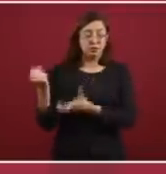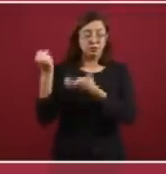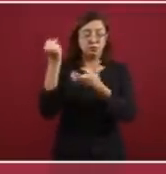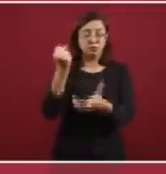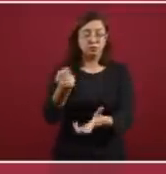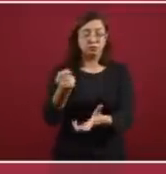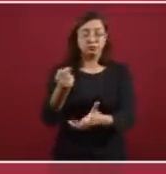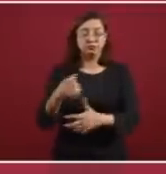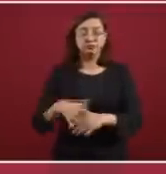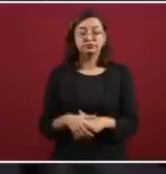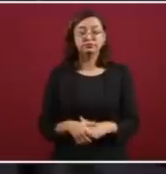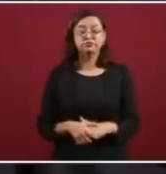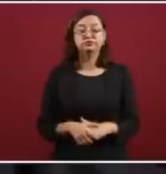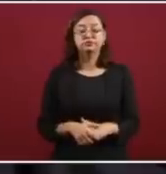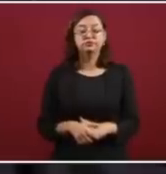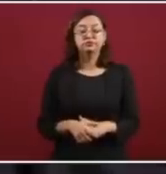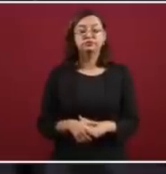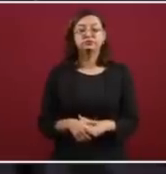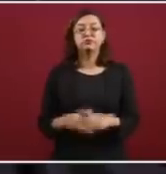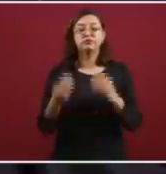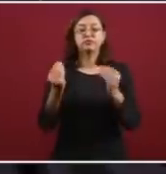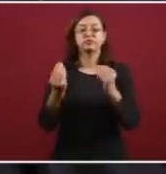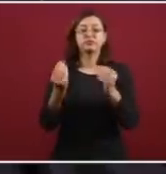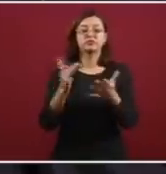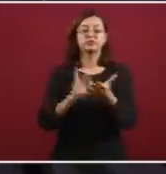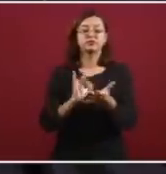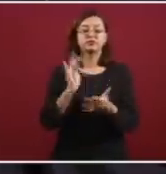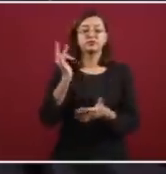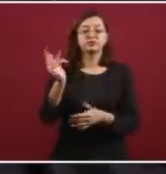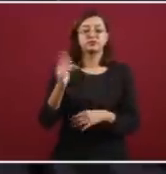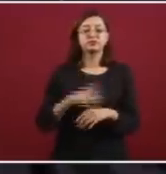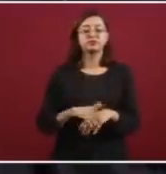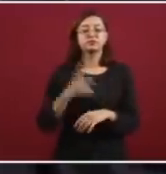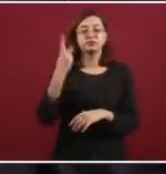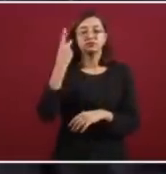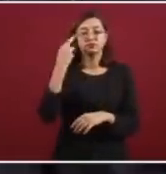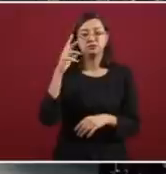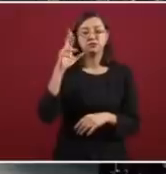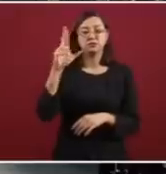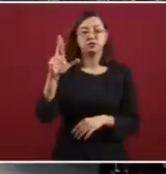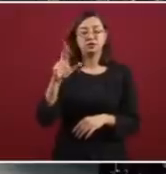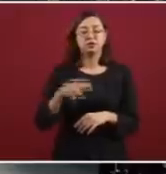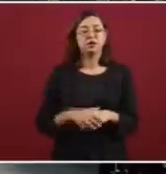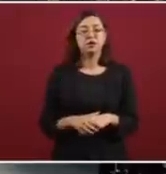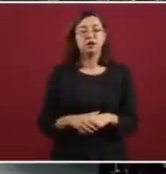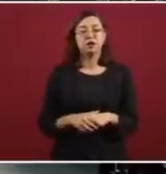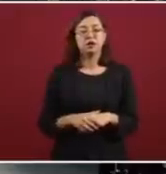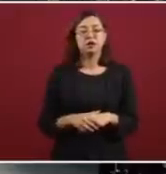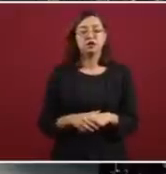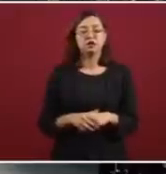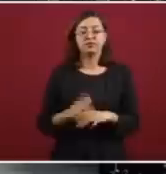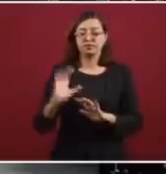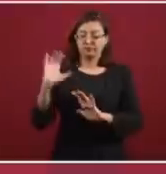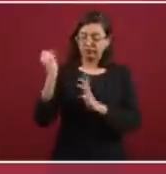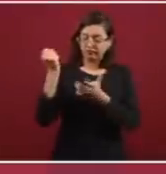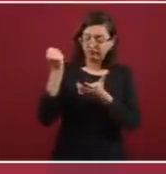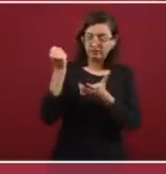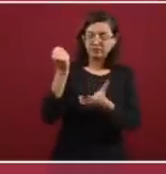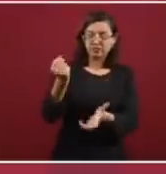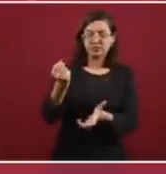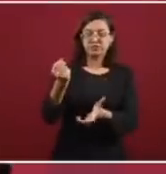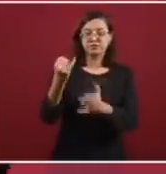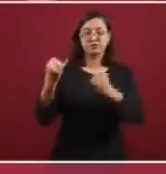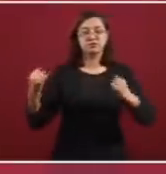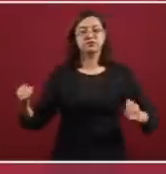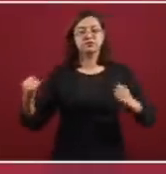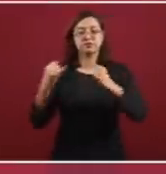O sea, le agradezco mucho al doctor Hertz Manero, porque van a entregar al